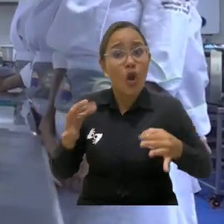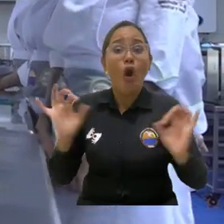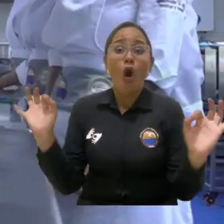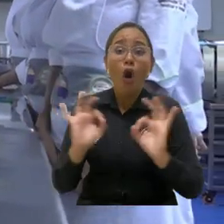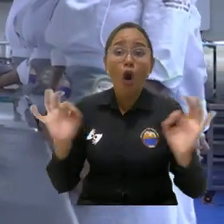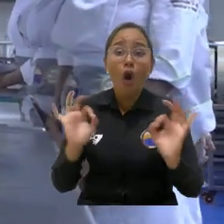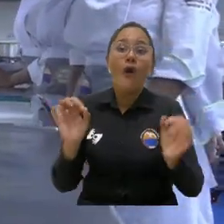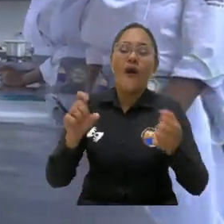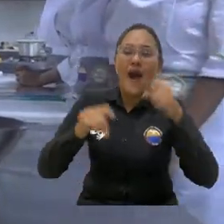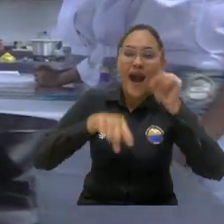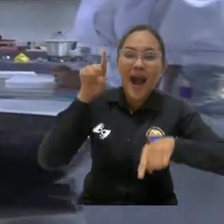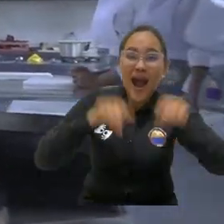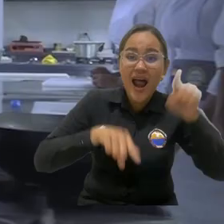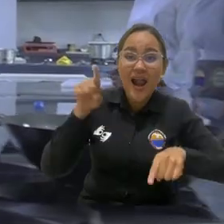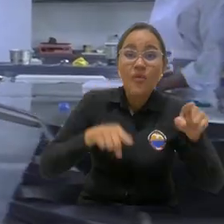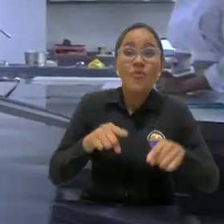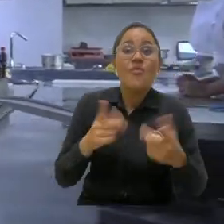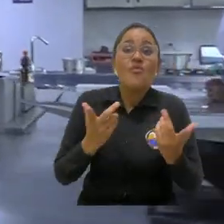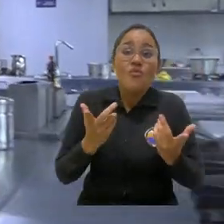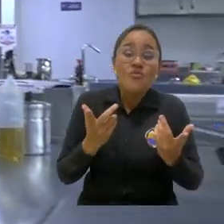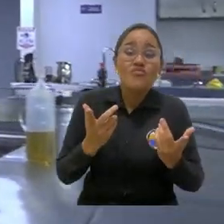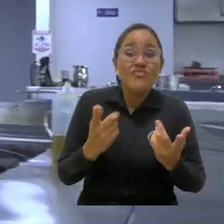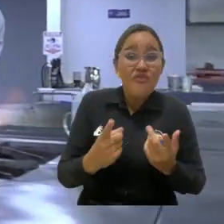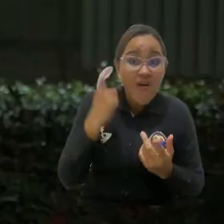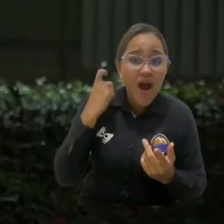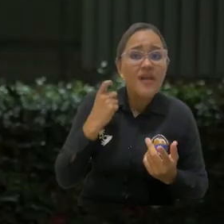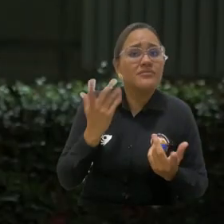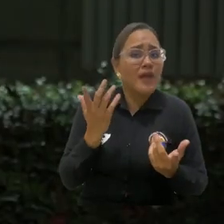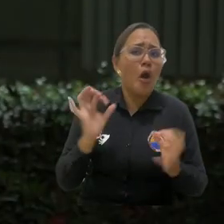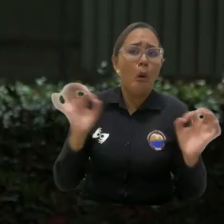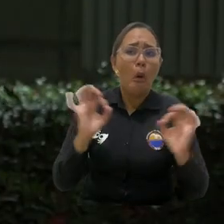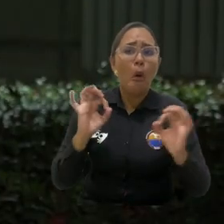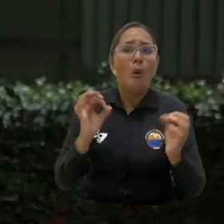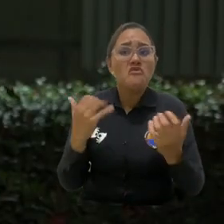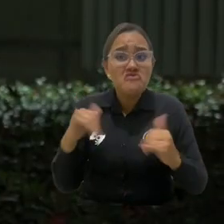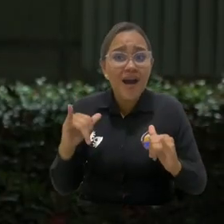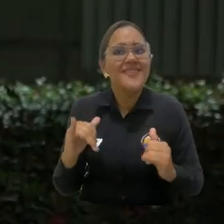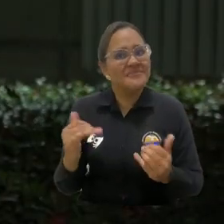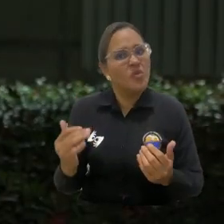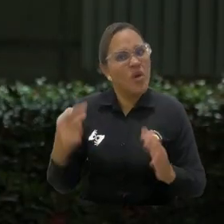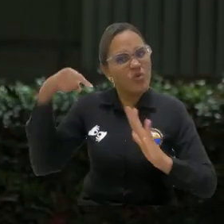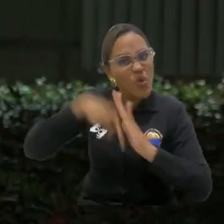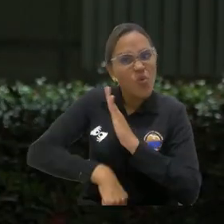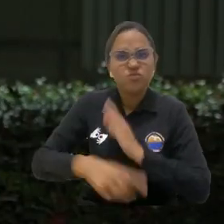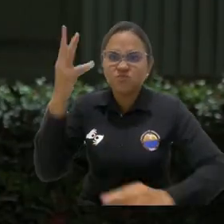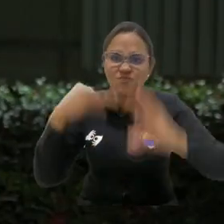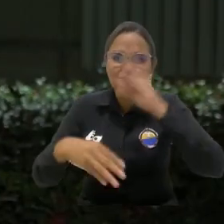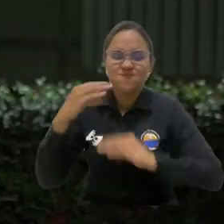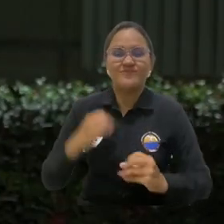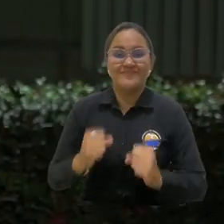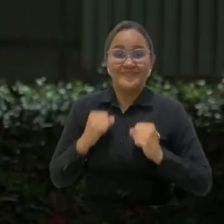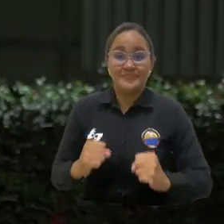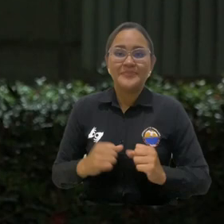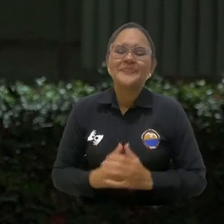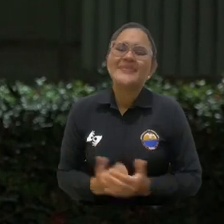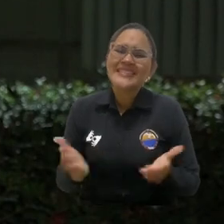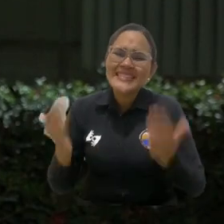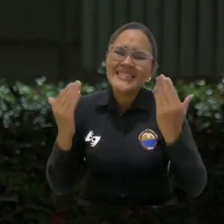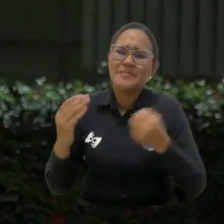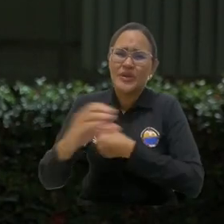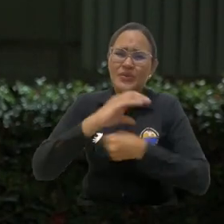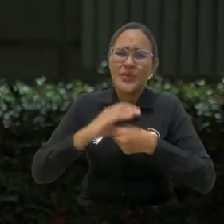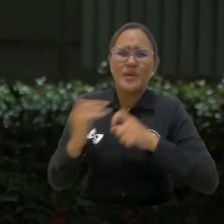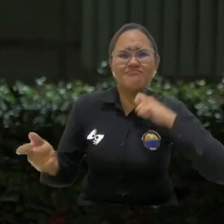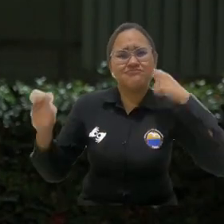puedan avanzar en todo lo que es la comida tradicional. La relevancia es el impacto que tiene en transformación de ciudad. Vamos a